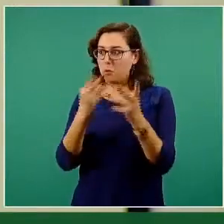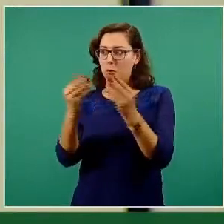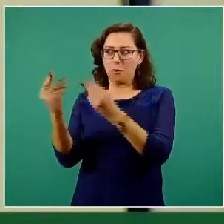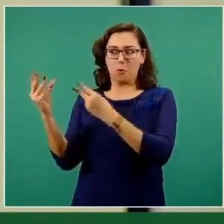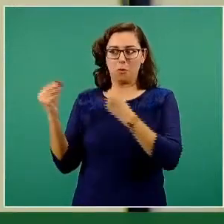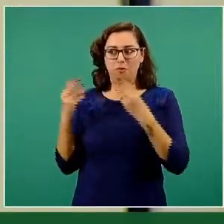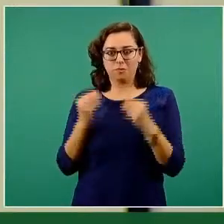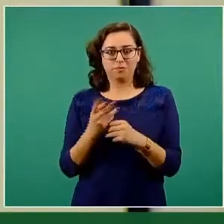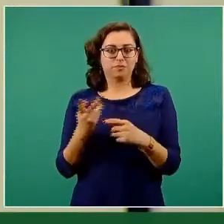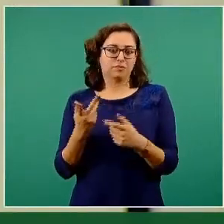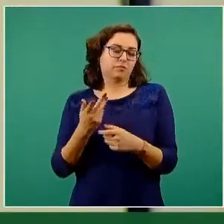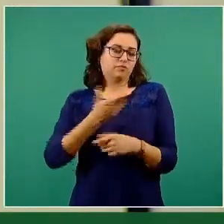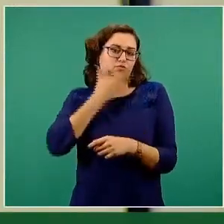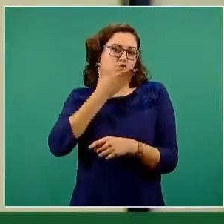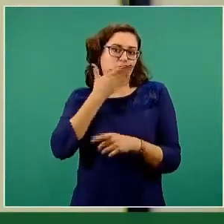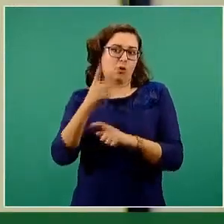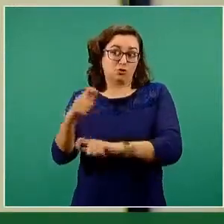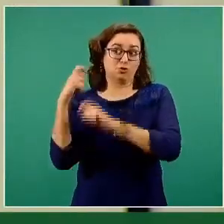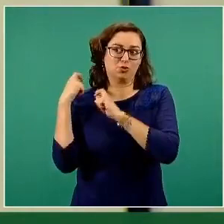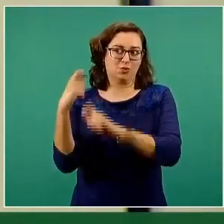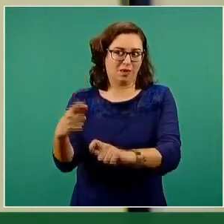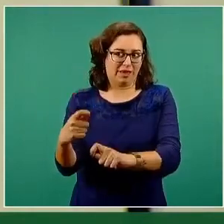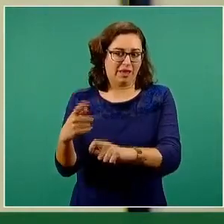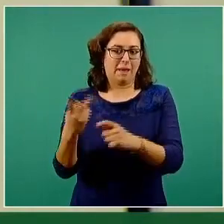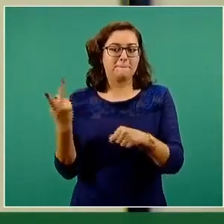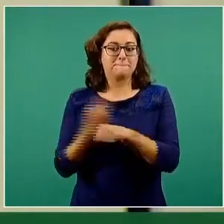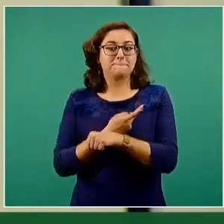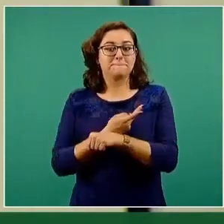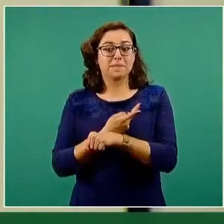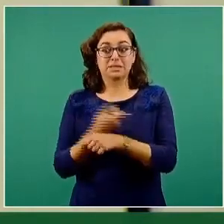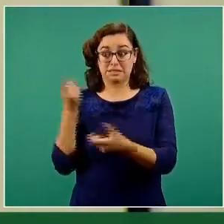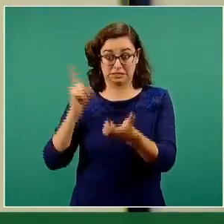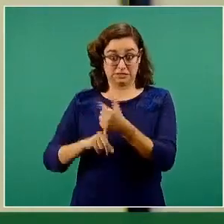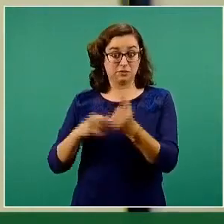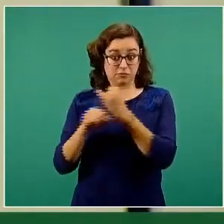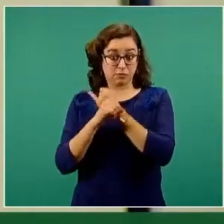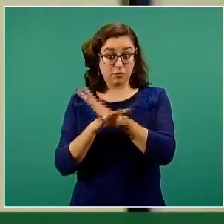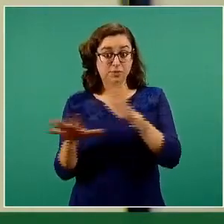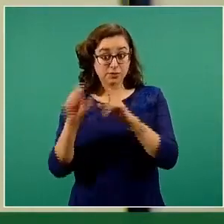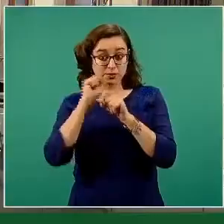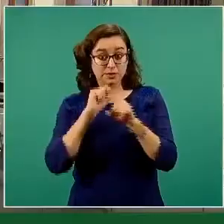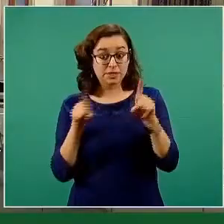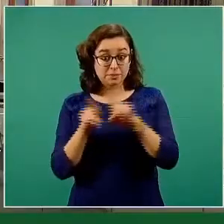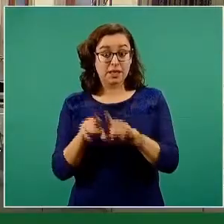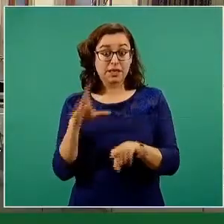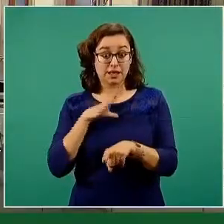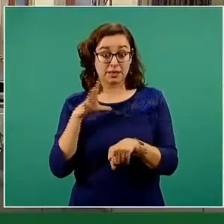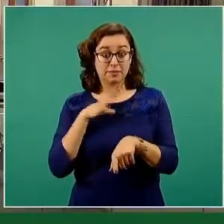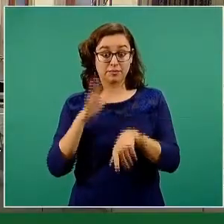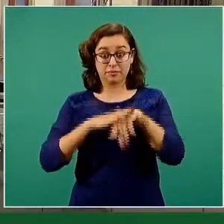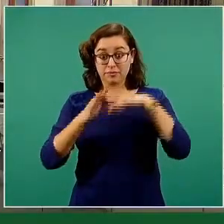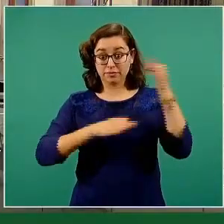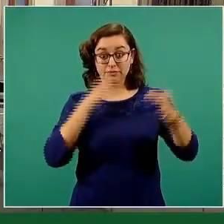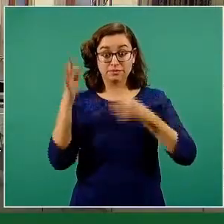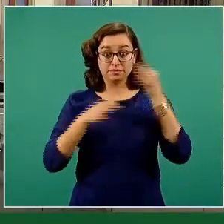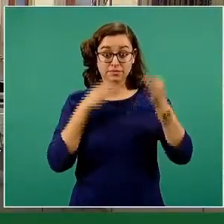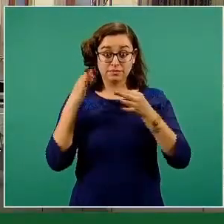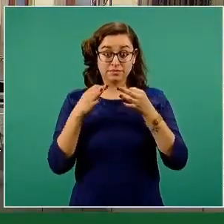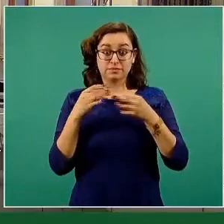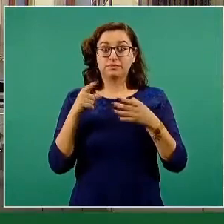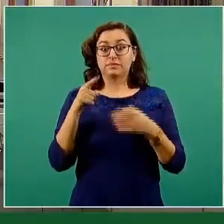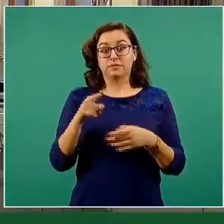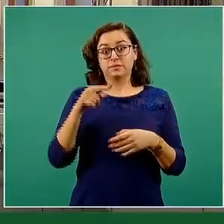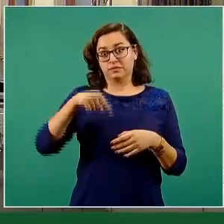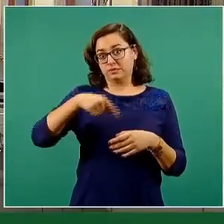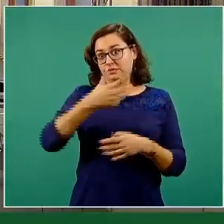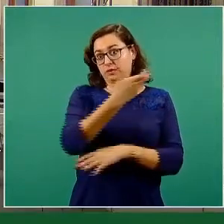y en ese sistema tradicional. Se está incluyendo también esta información para que se pueda divulgar, por así decirlo, en las áreas